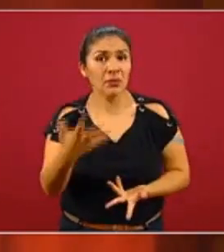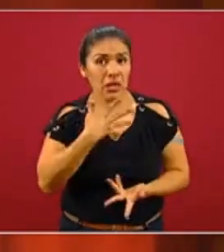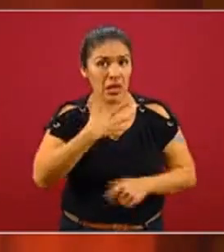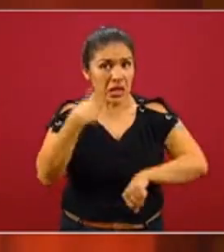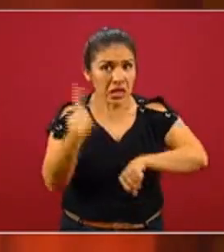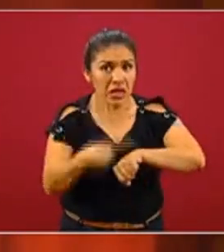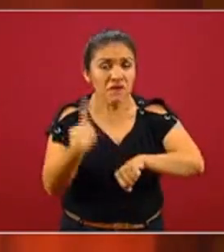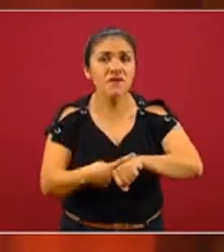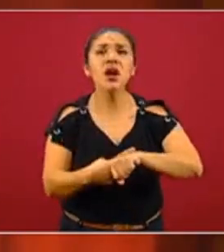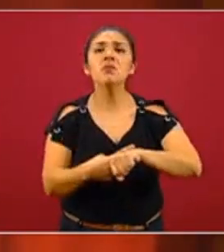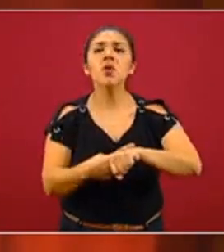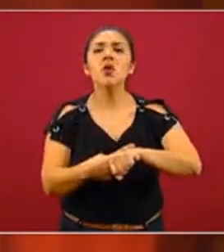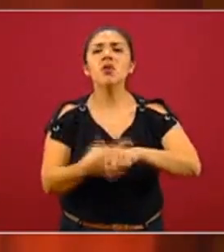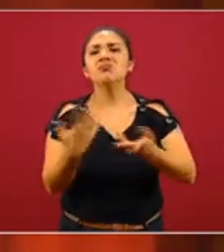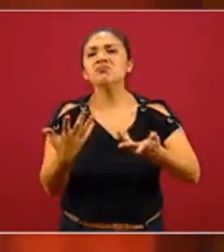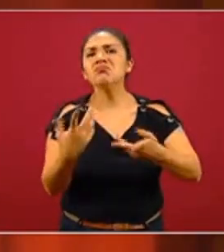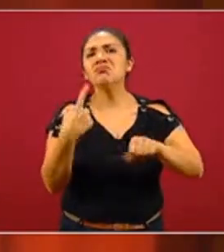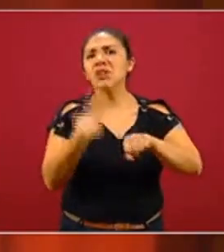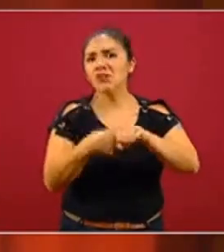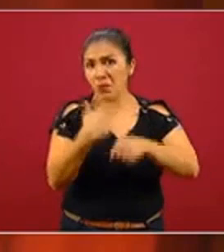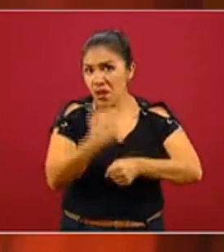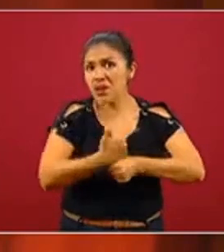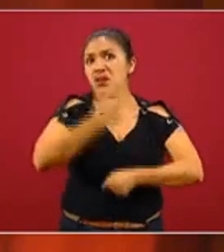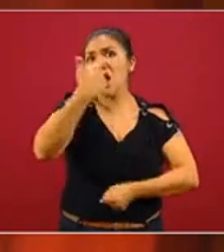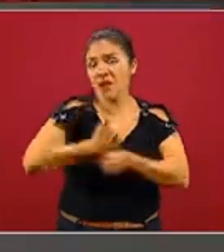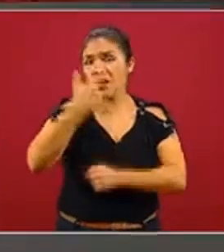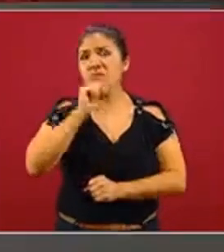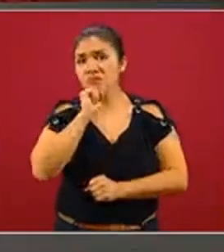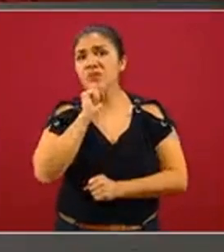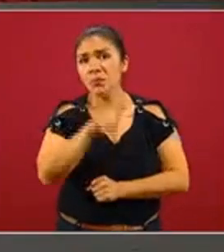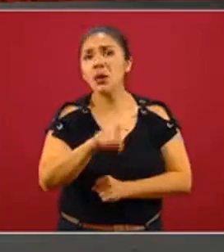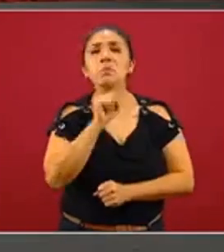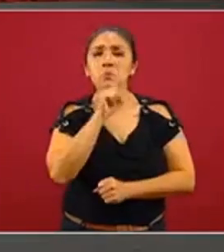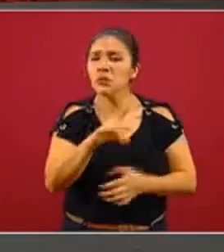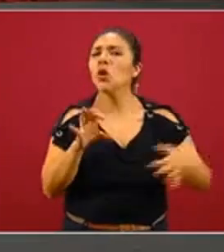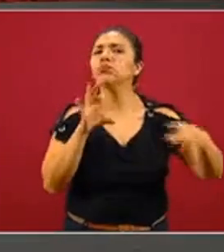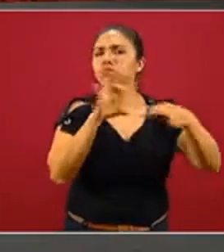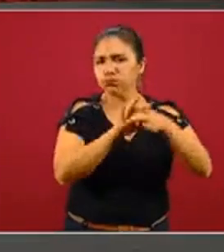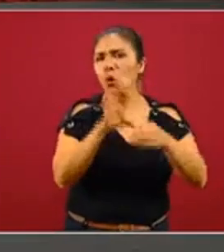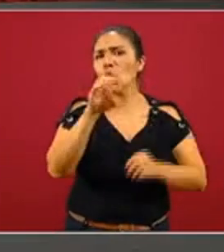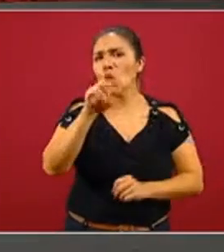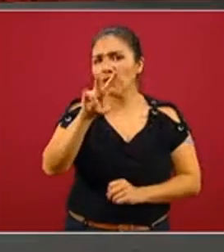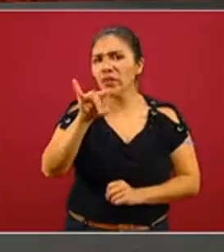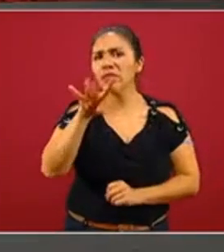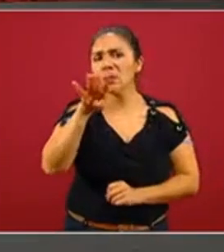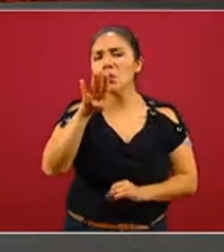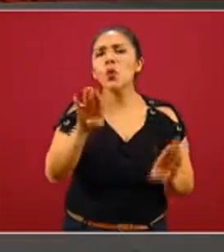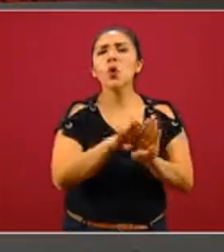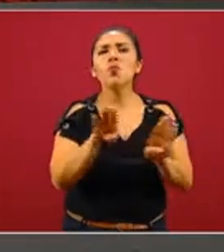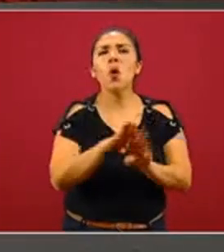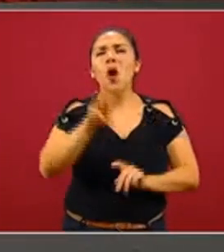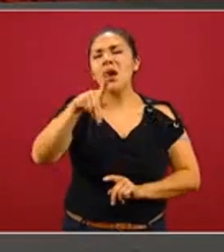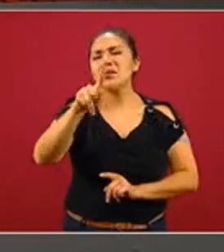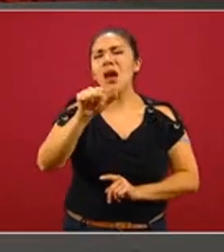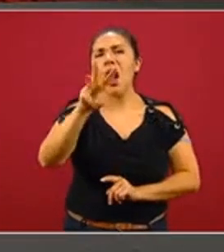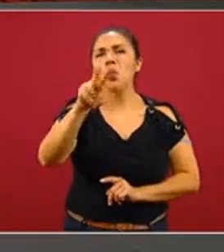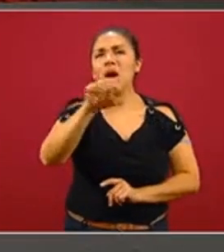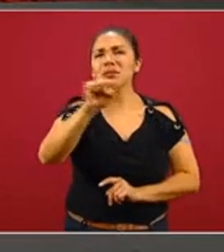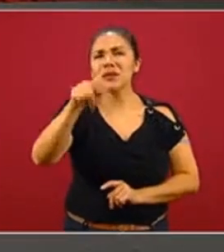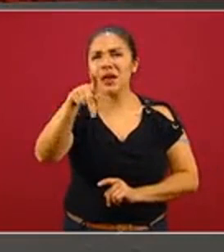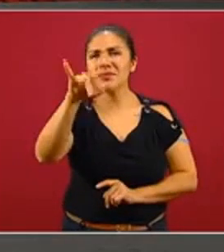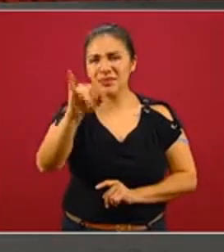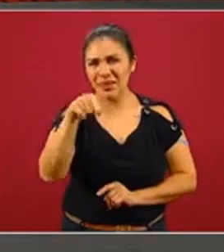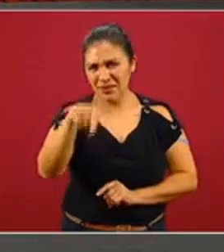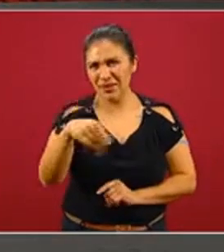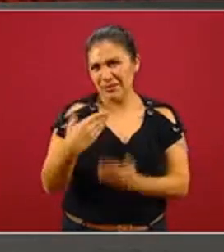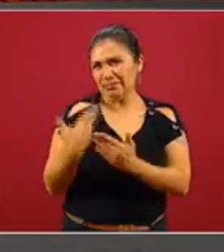enferman de enfermedades graves también relacionadas con el COVID-19, como el síndrome de Kawasaki, que se mencionó aquí